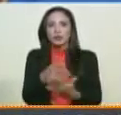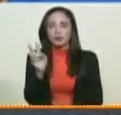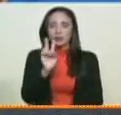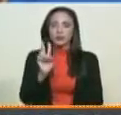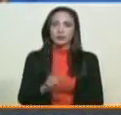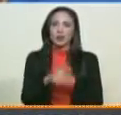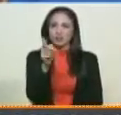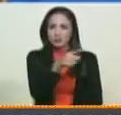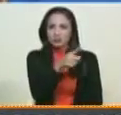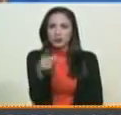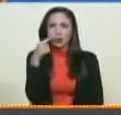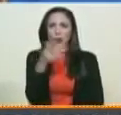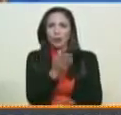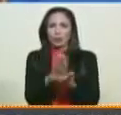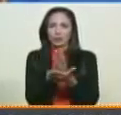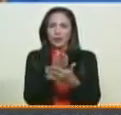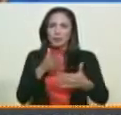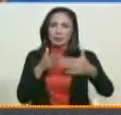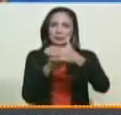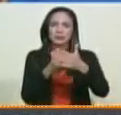Venezuela?